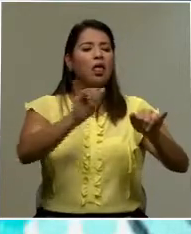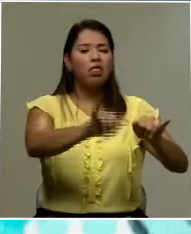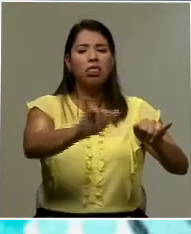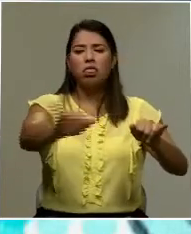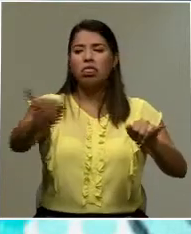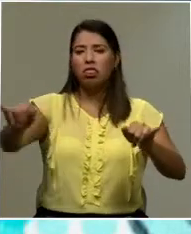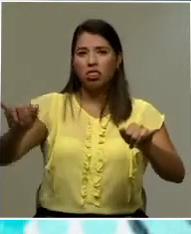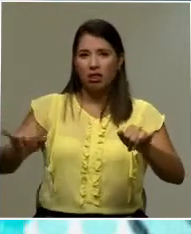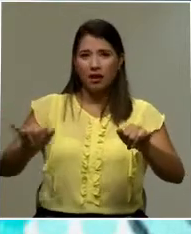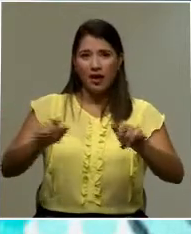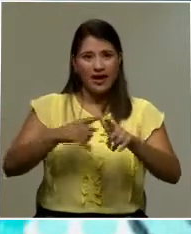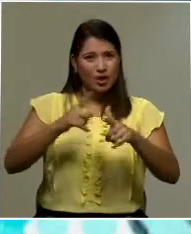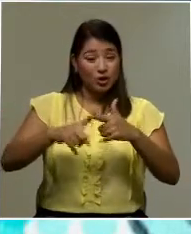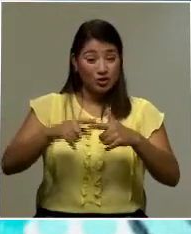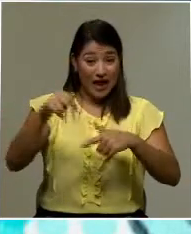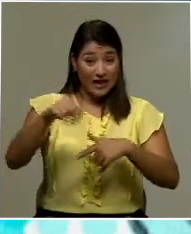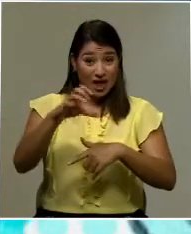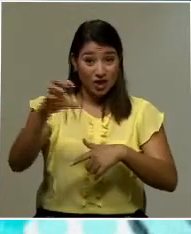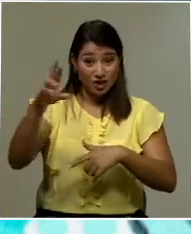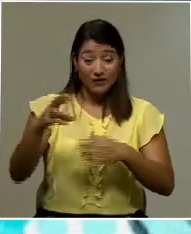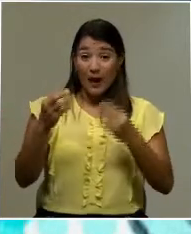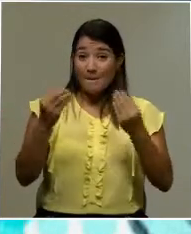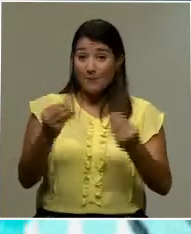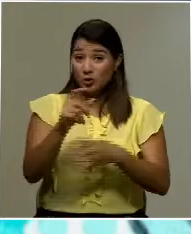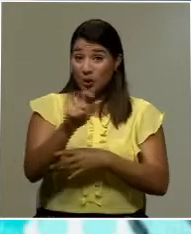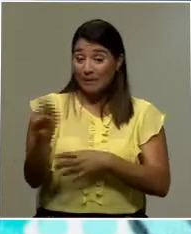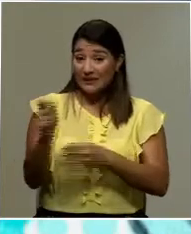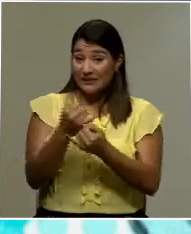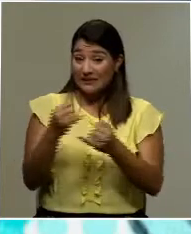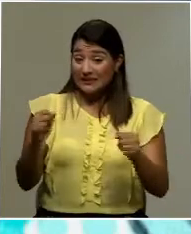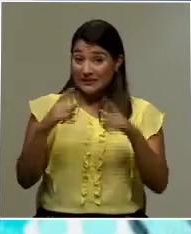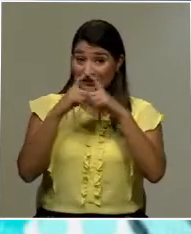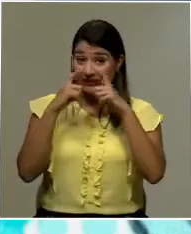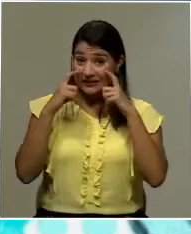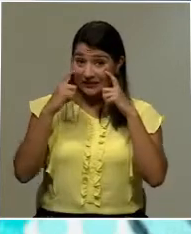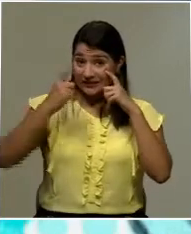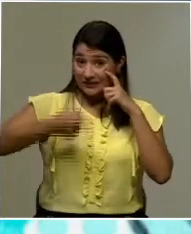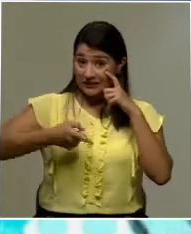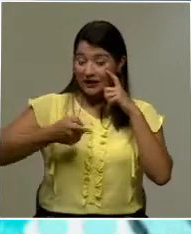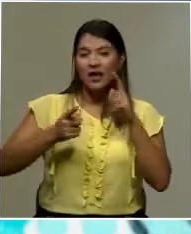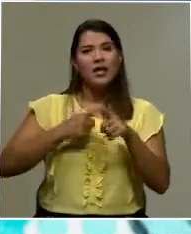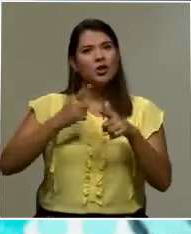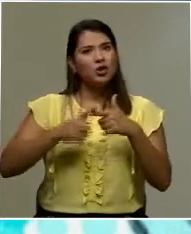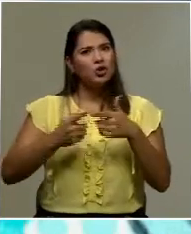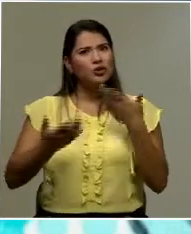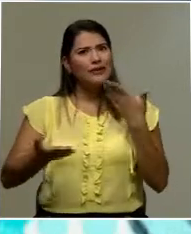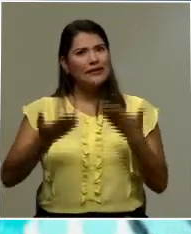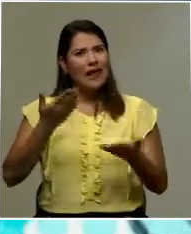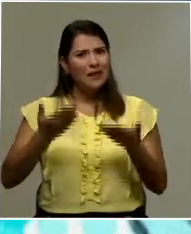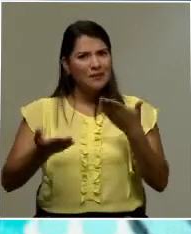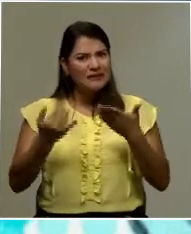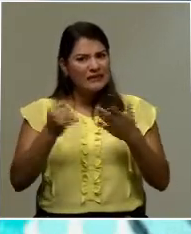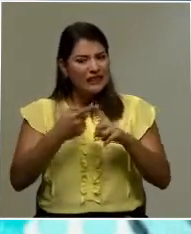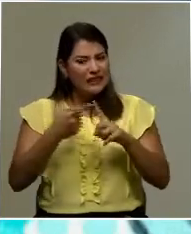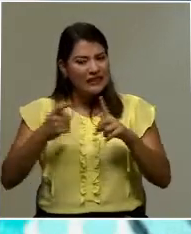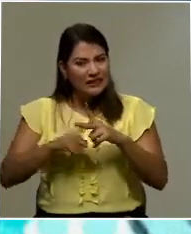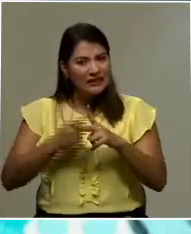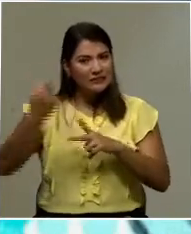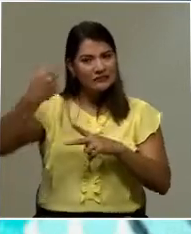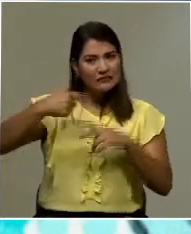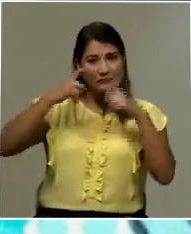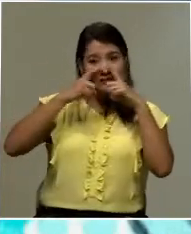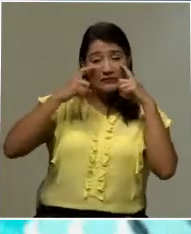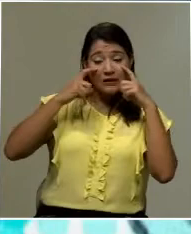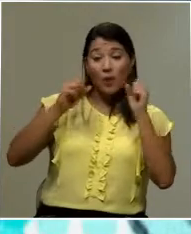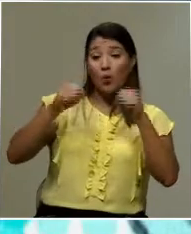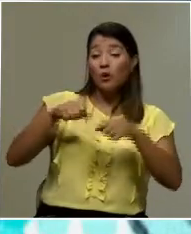sin que la mascarilla fuera obligatoria y eso tal vez nos hubiera ahorrado el pico tremendo